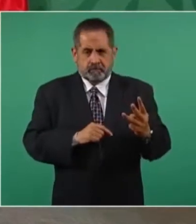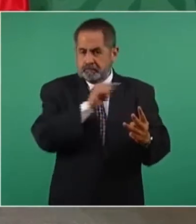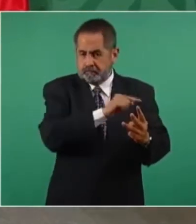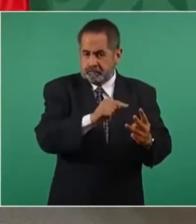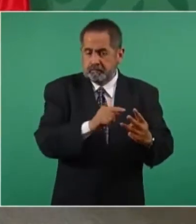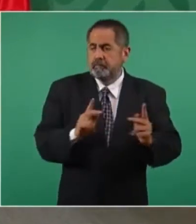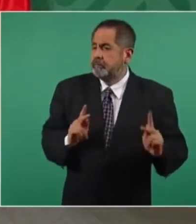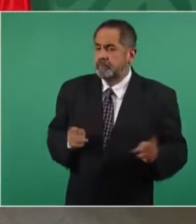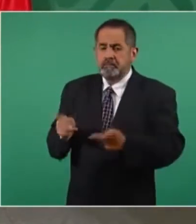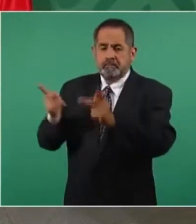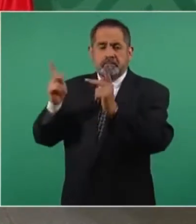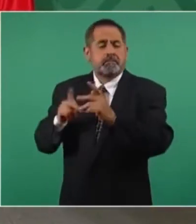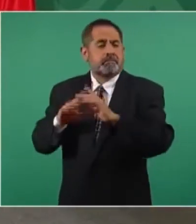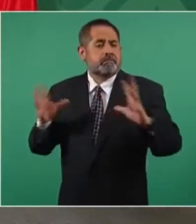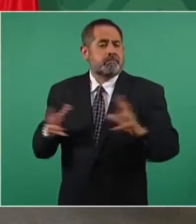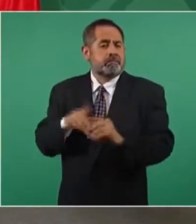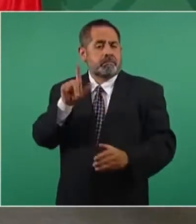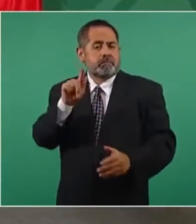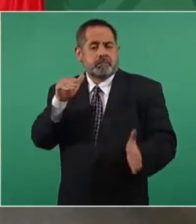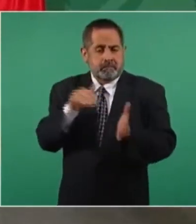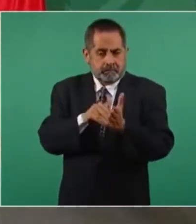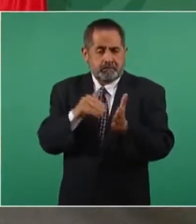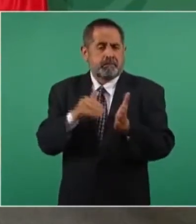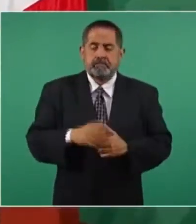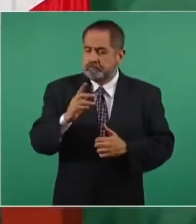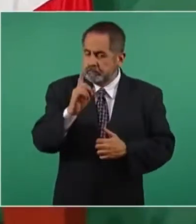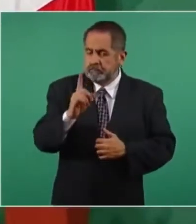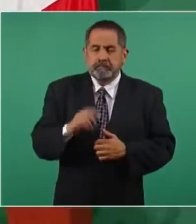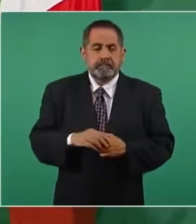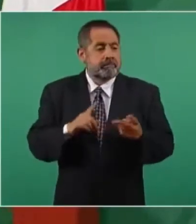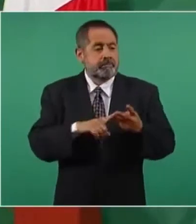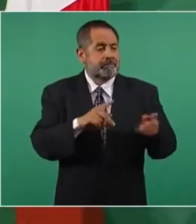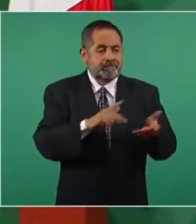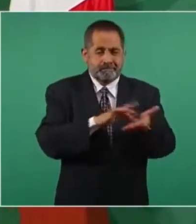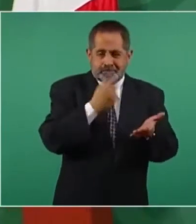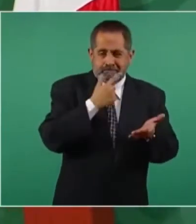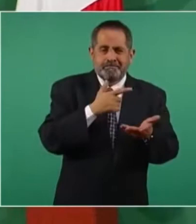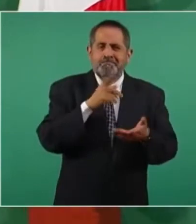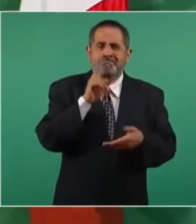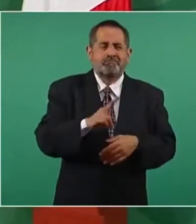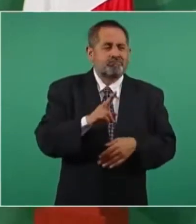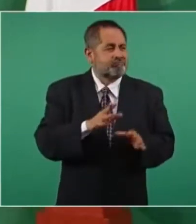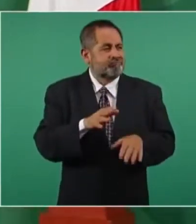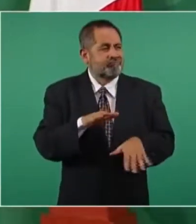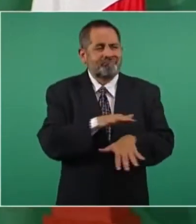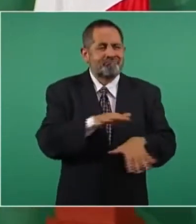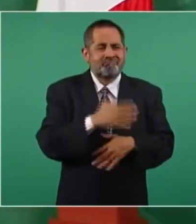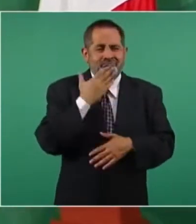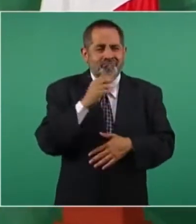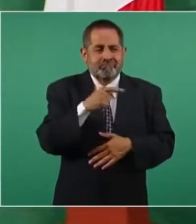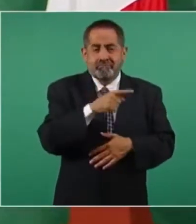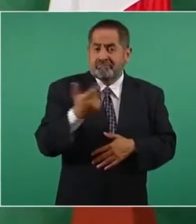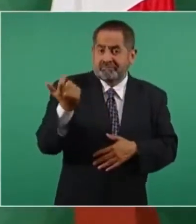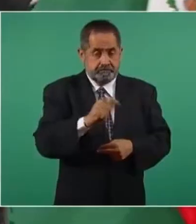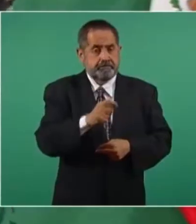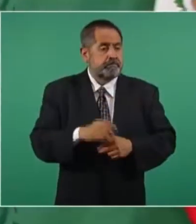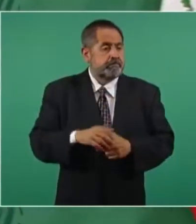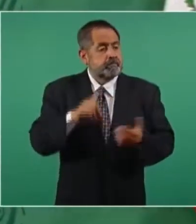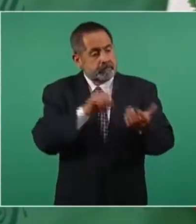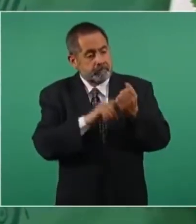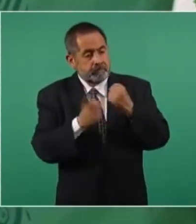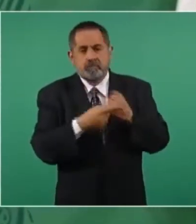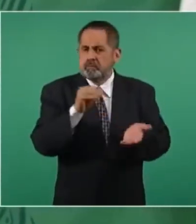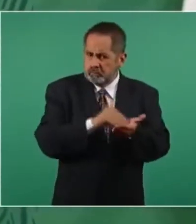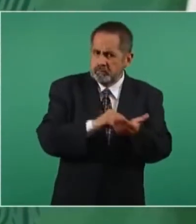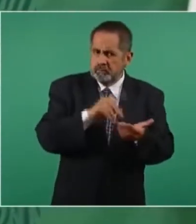vendían 70 mil millones de pesos de medicinas, medicinas de mala calidad a precios elevadísimos. Tenían